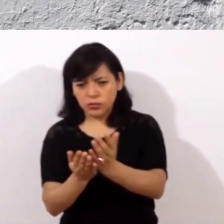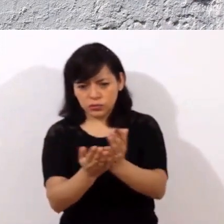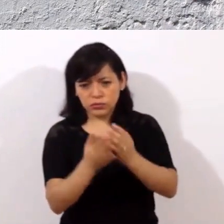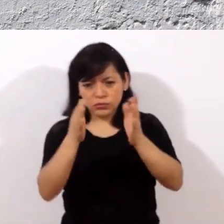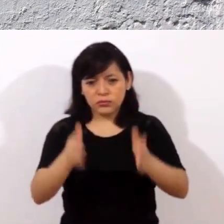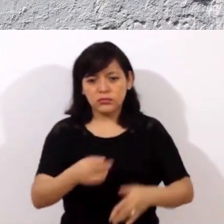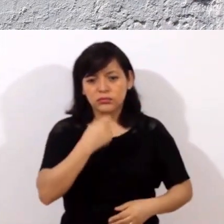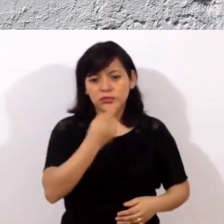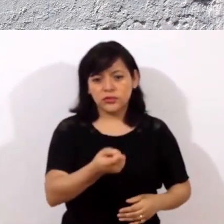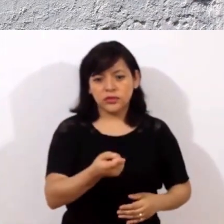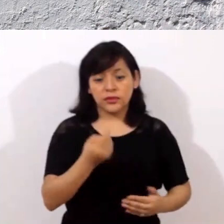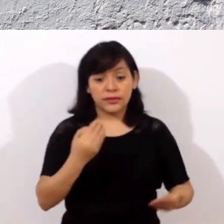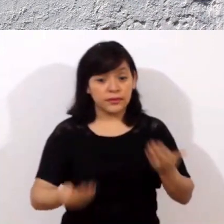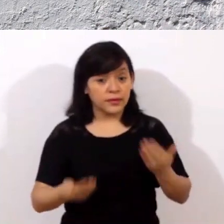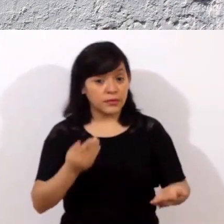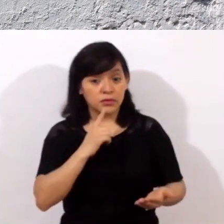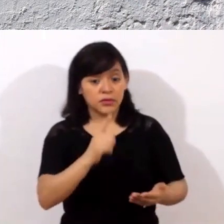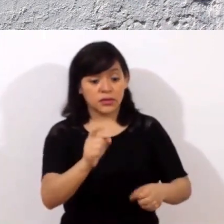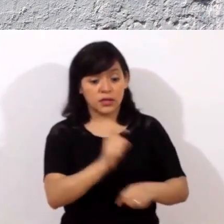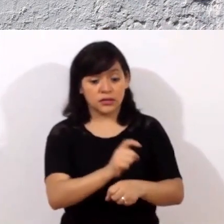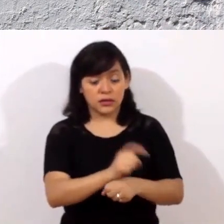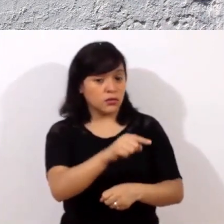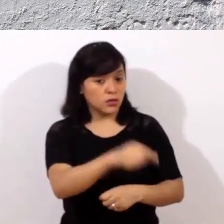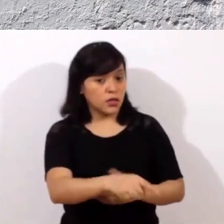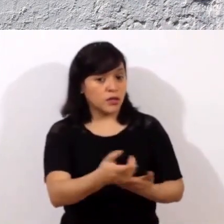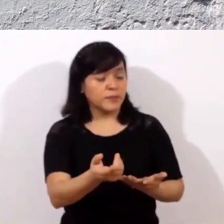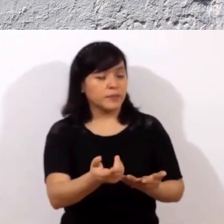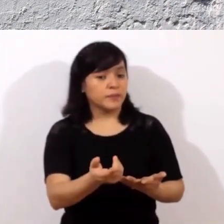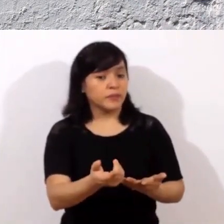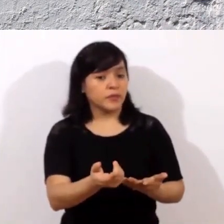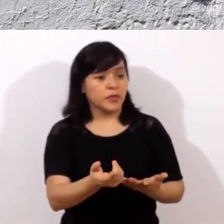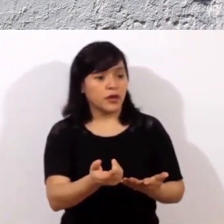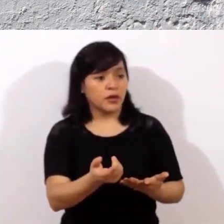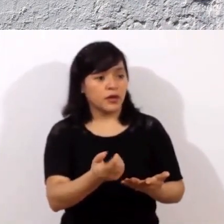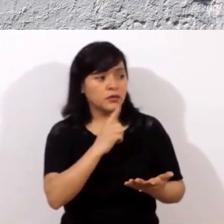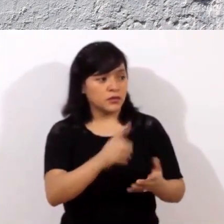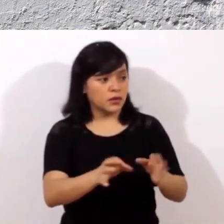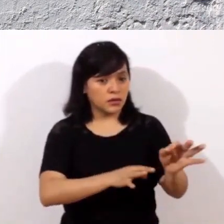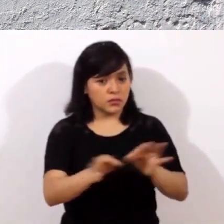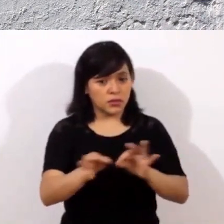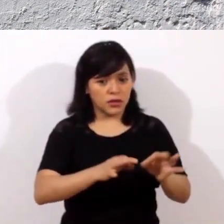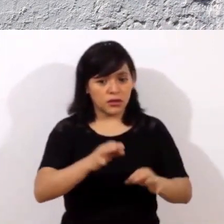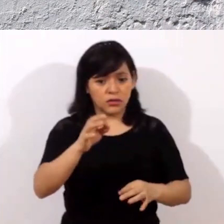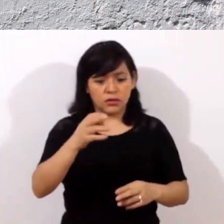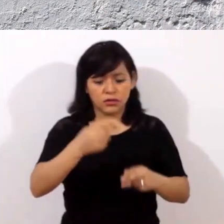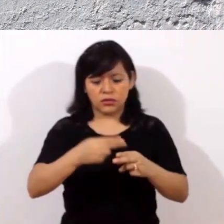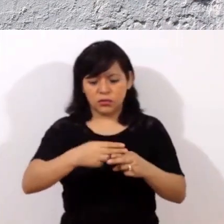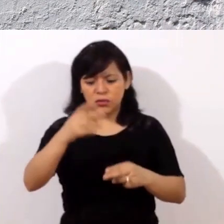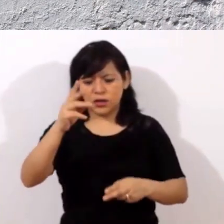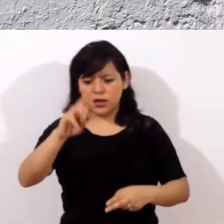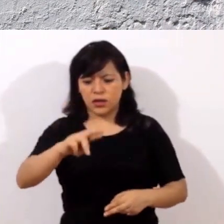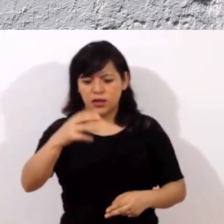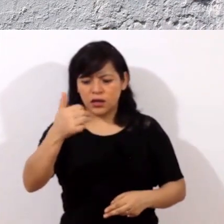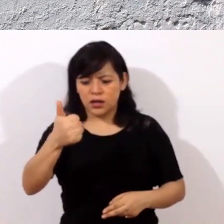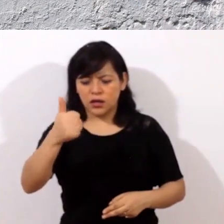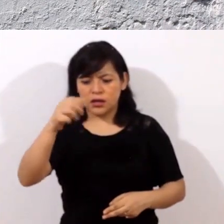está haciendo referencia a la rabdomancia. ¿Qué es esto de rabdomancia? Es la